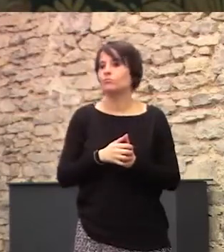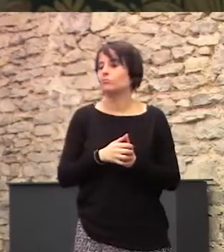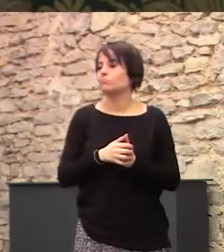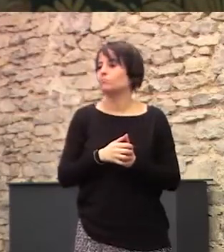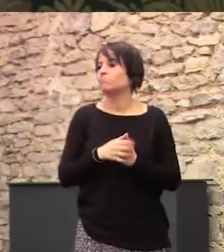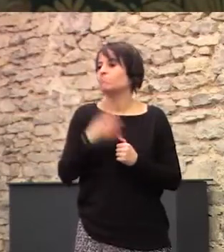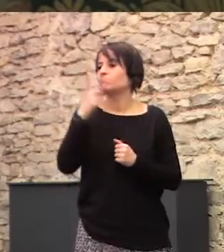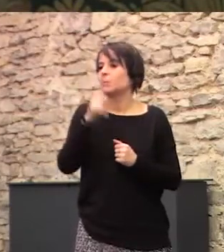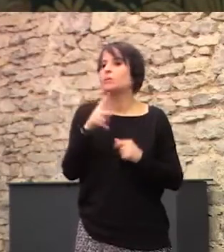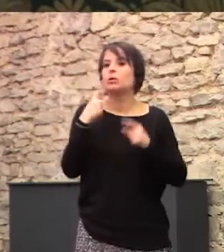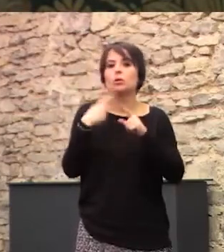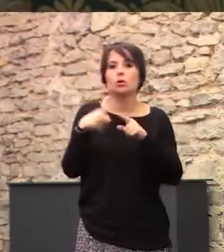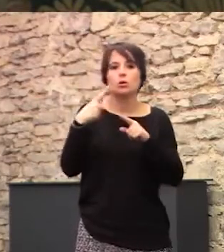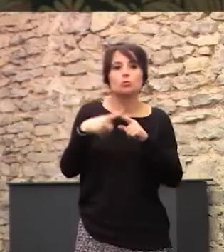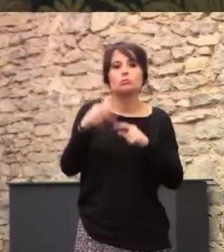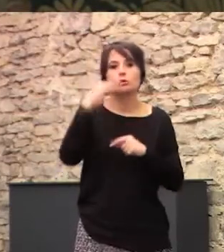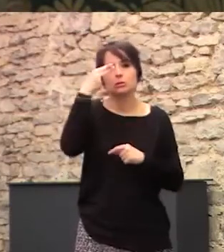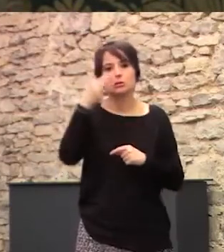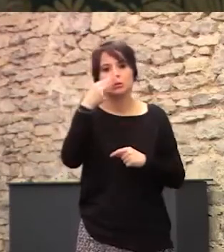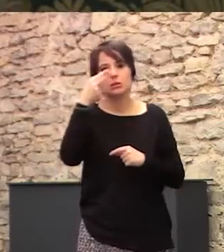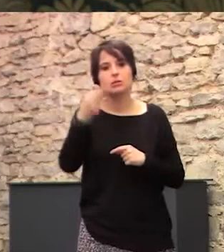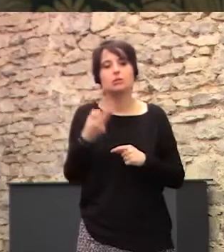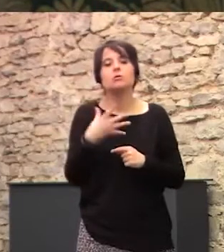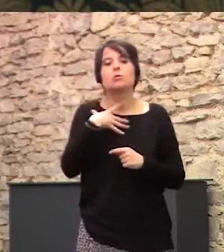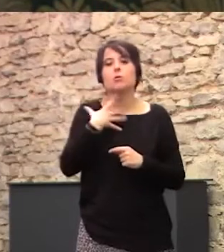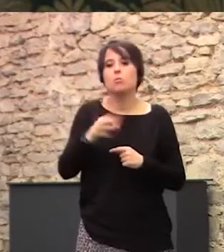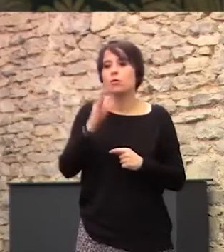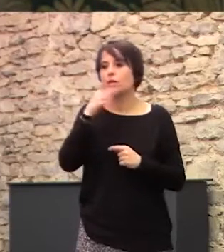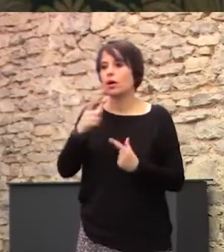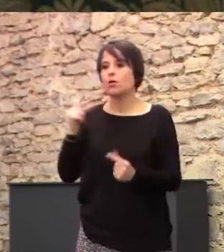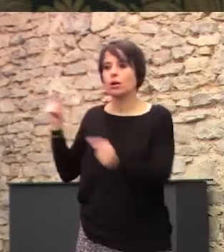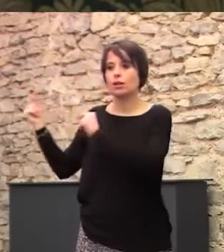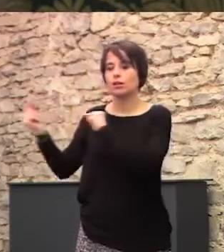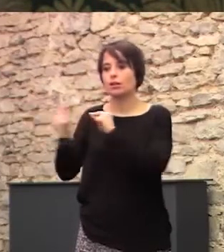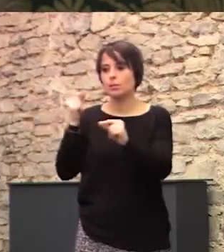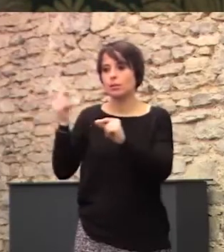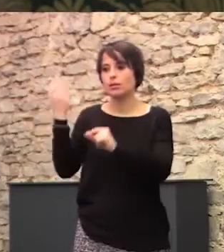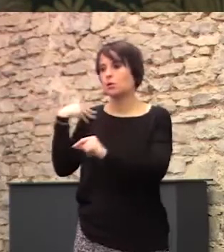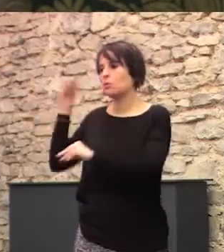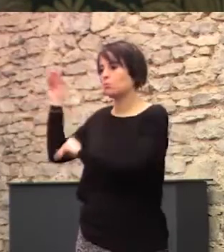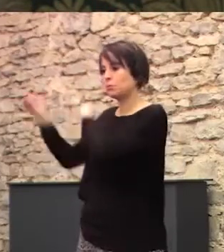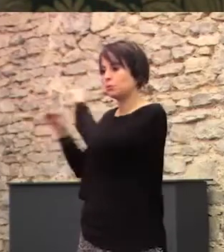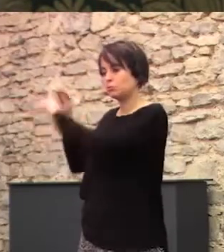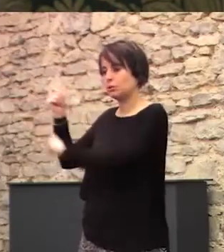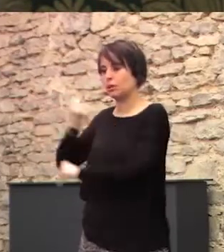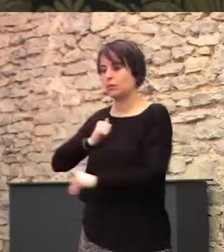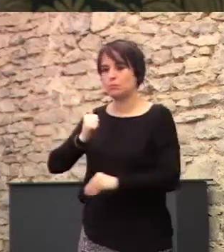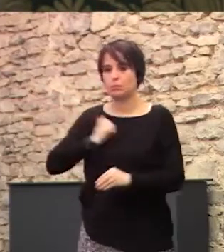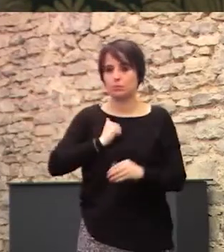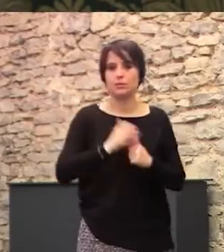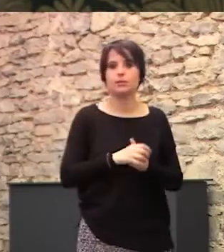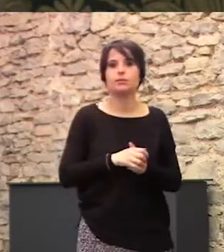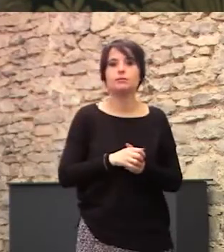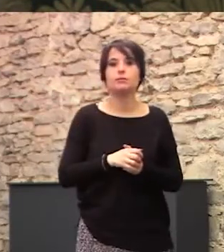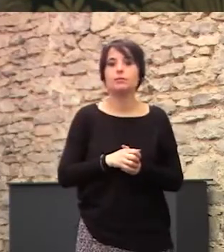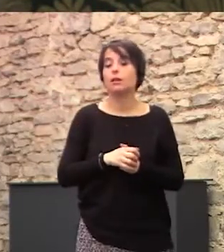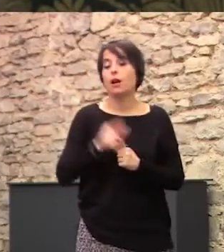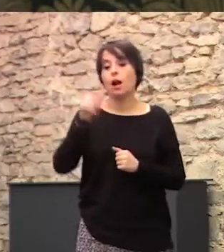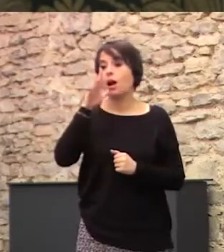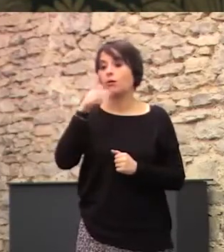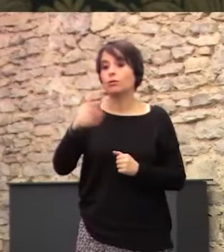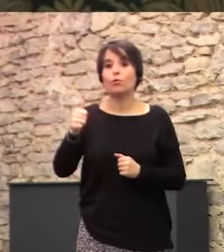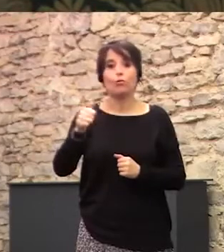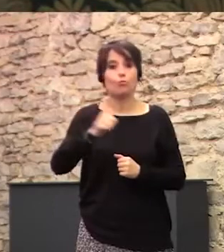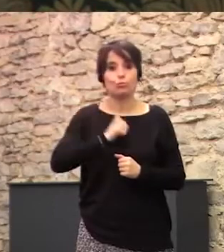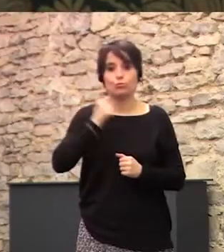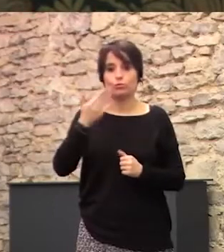de cosas muy, muy, muy interesantes que podíamos debatir ahora o preguntar, aprovechar. La verdad es que es una oportunidad